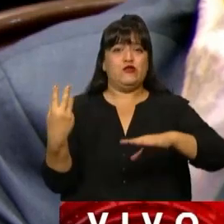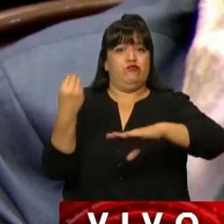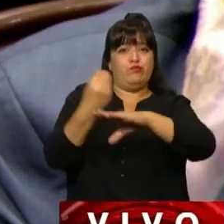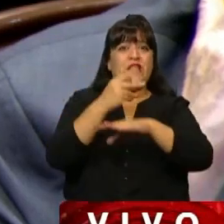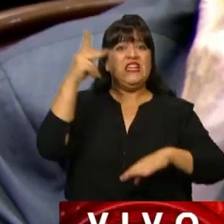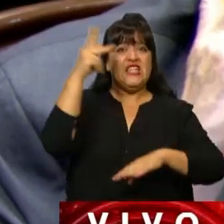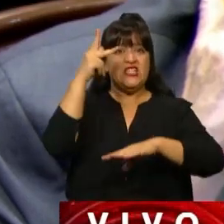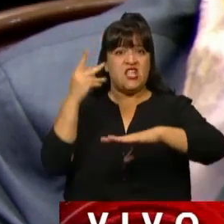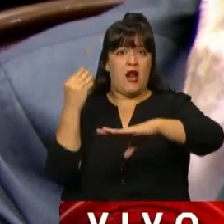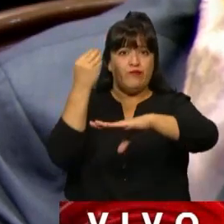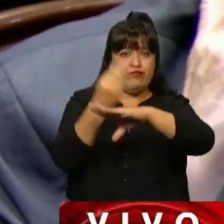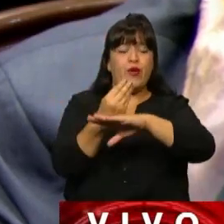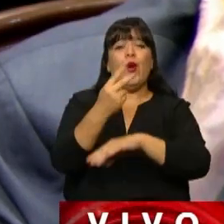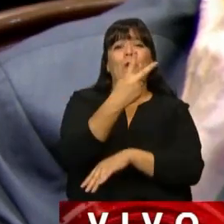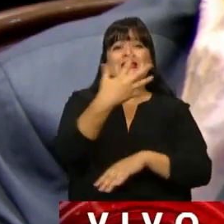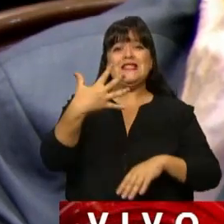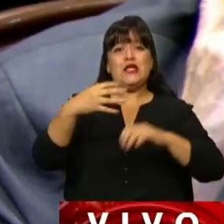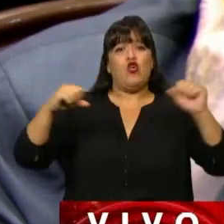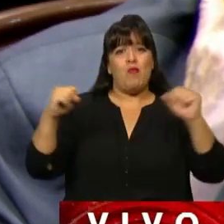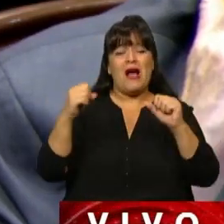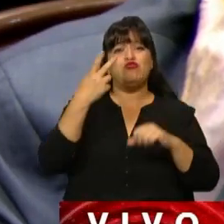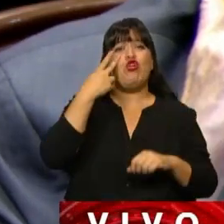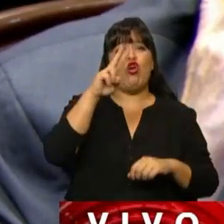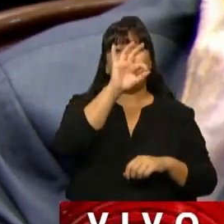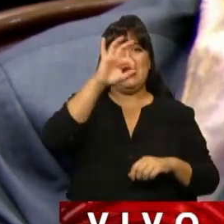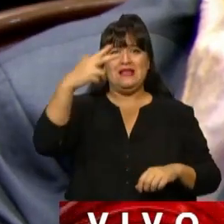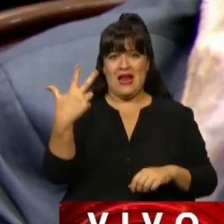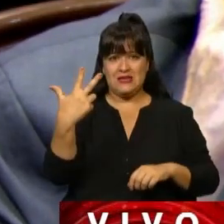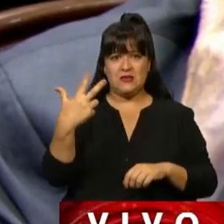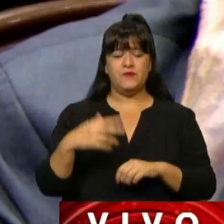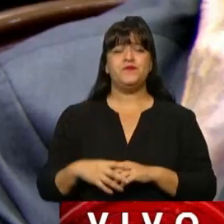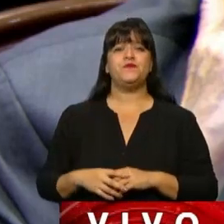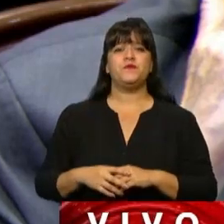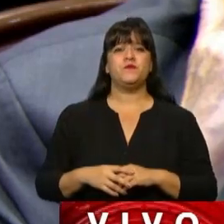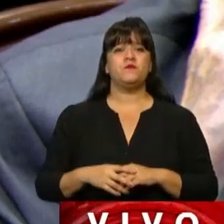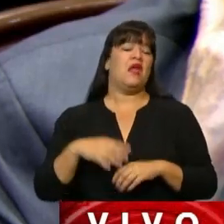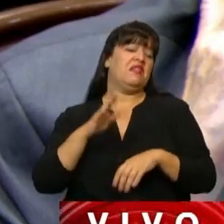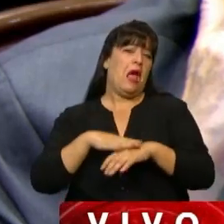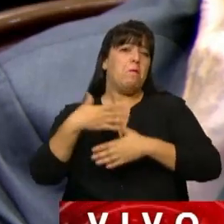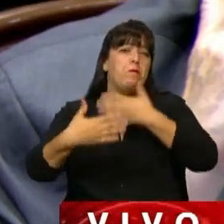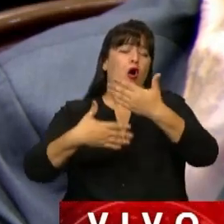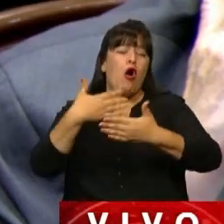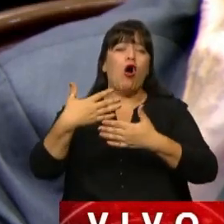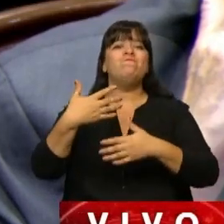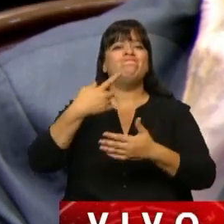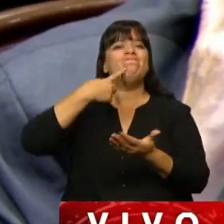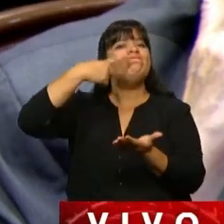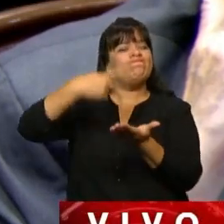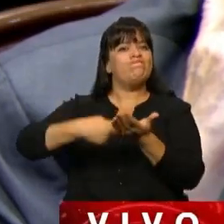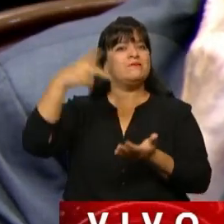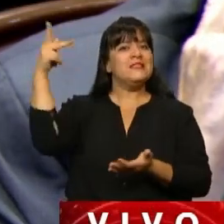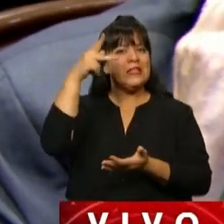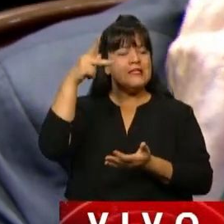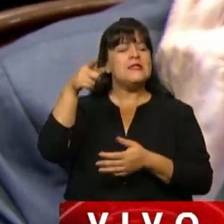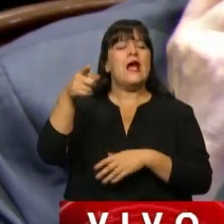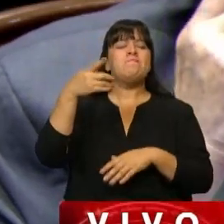Néstor Kirchner el 25 de mayo del 2003, pasa un tiempo y decide, fines